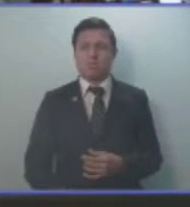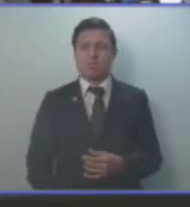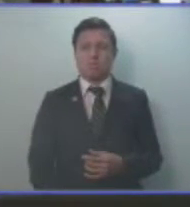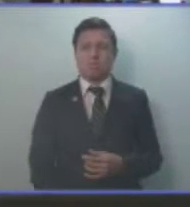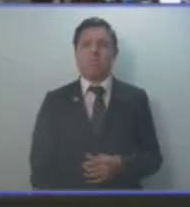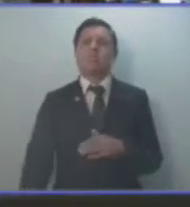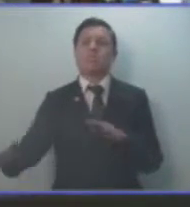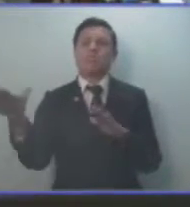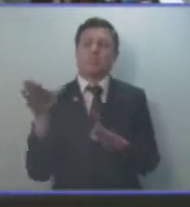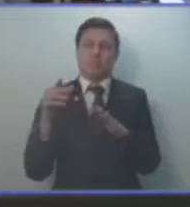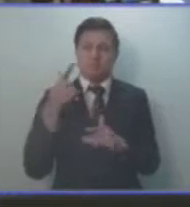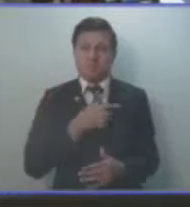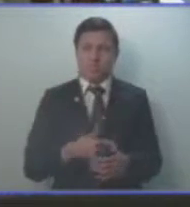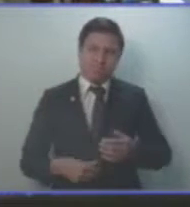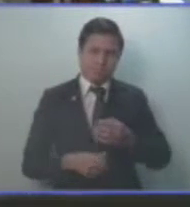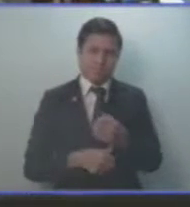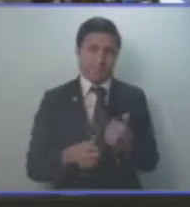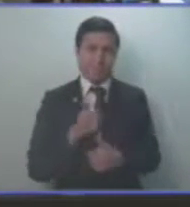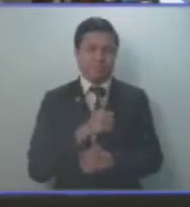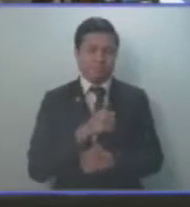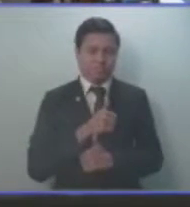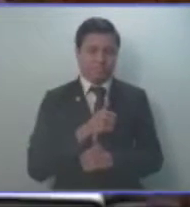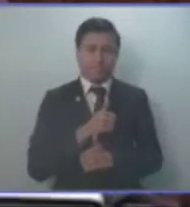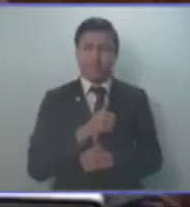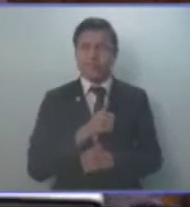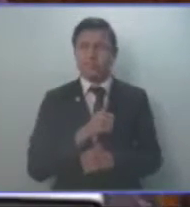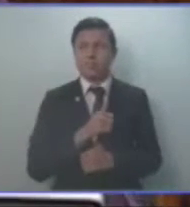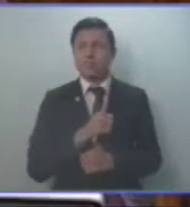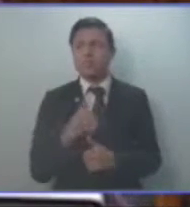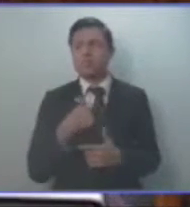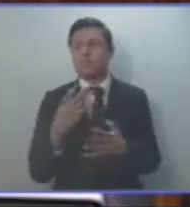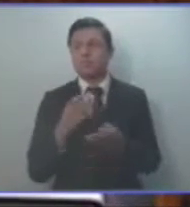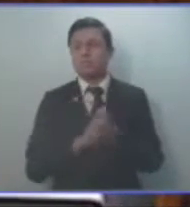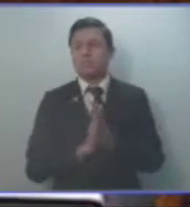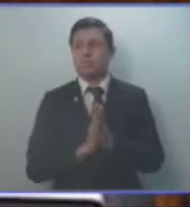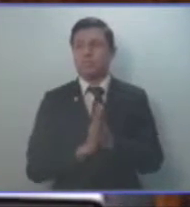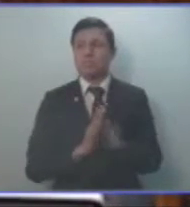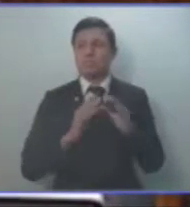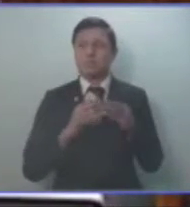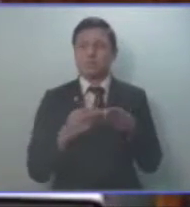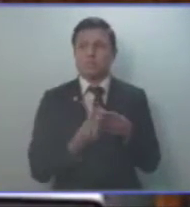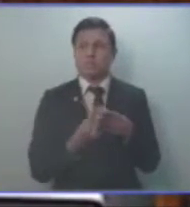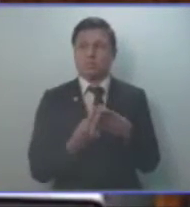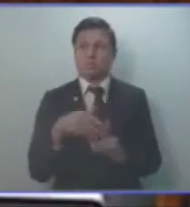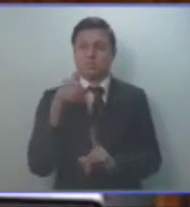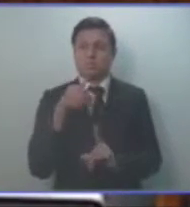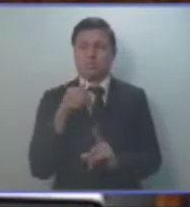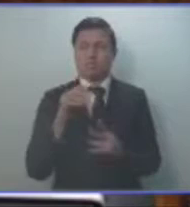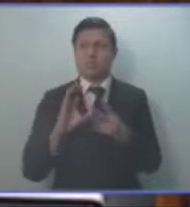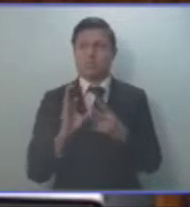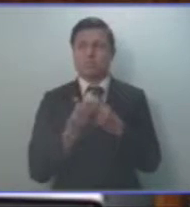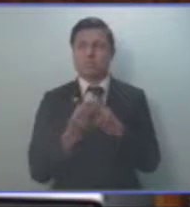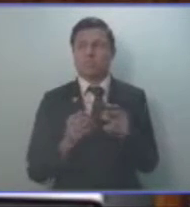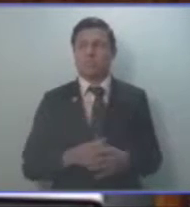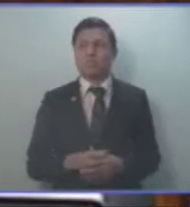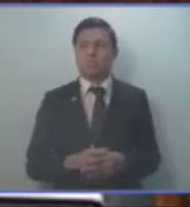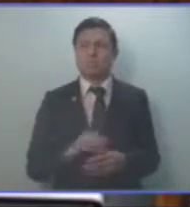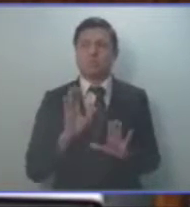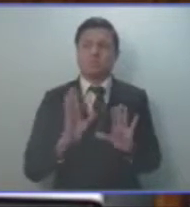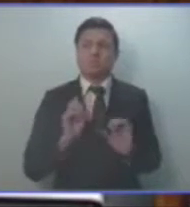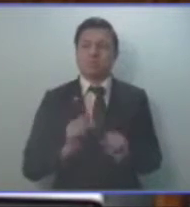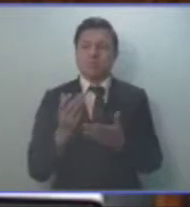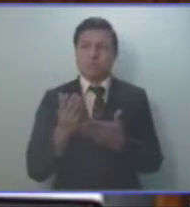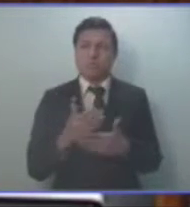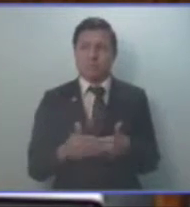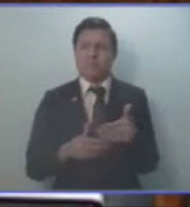gracias presidente en funciones era sólo para pedir a la comisión de educación y cultura a iniciar la